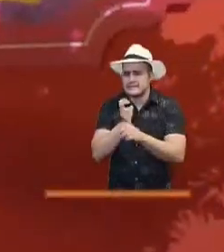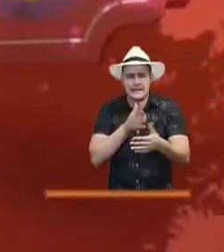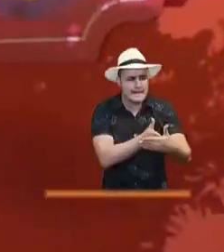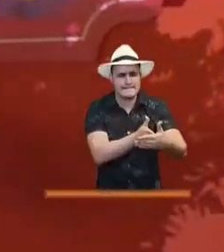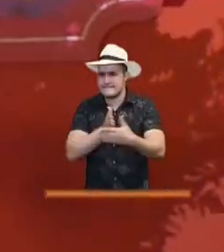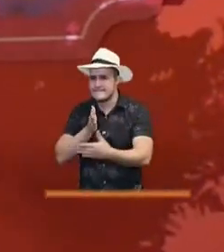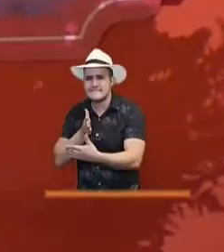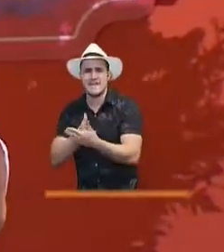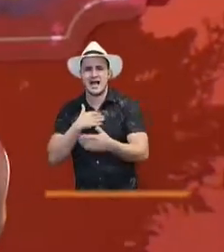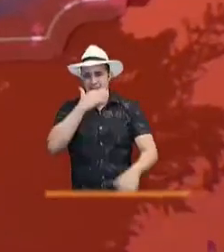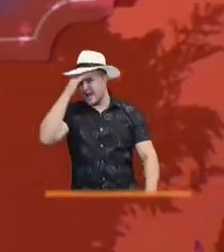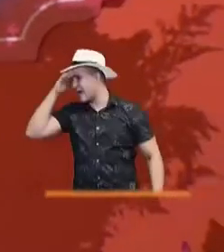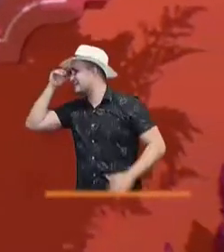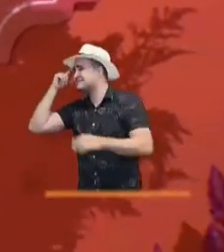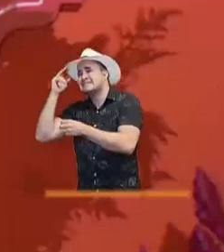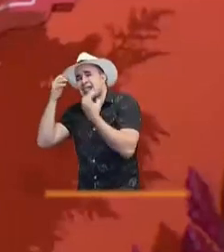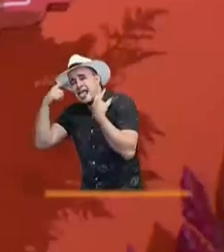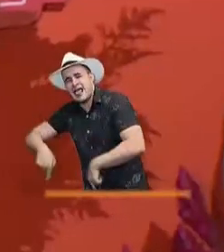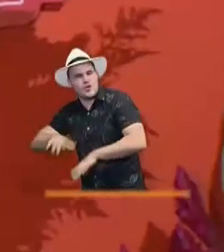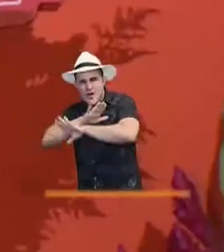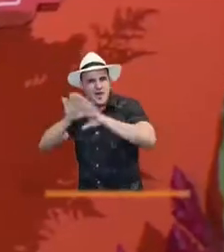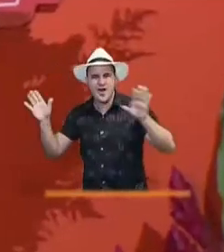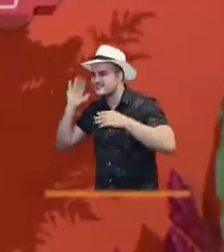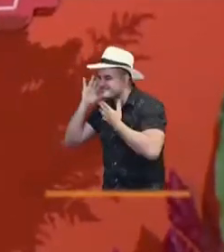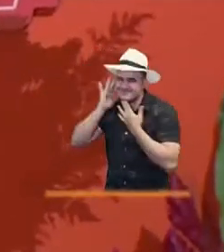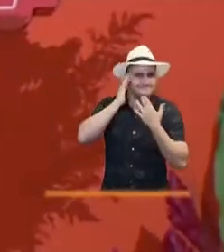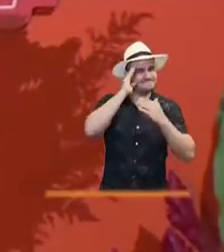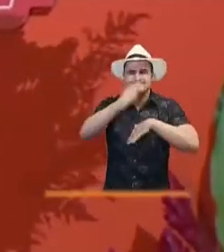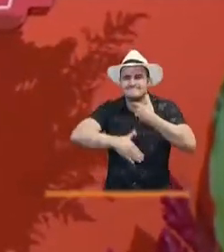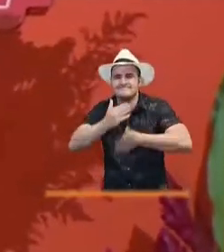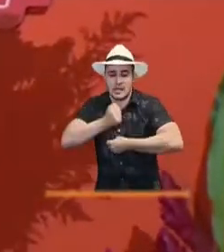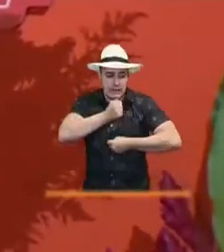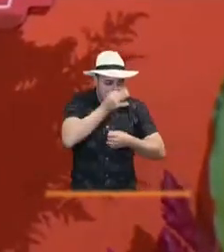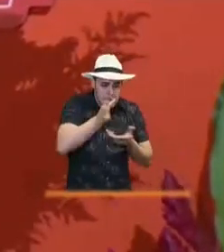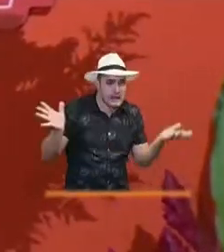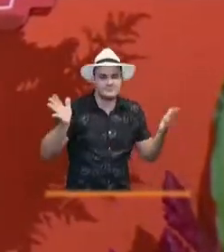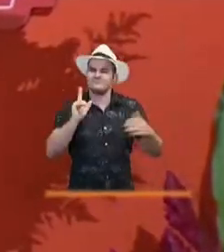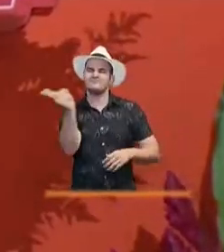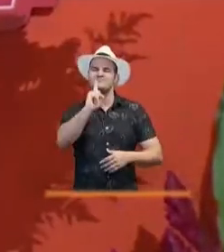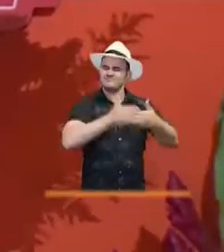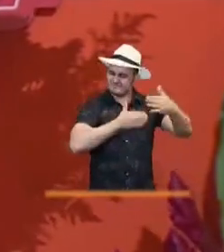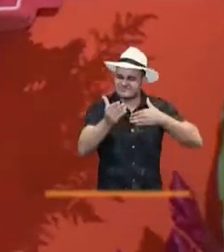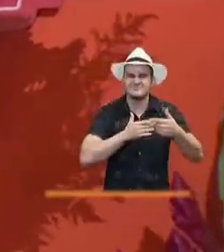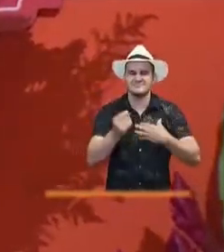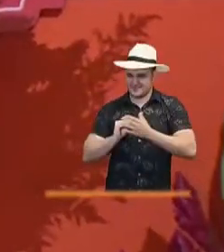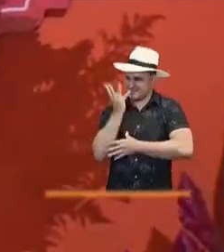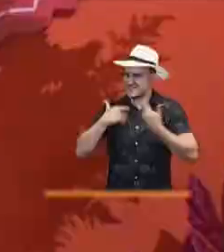nunca miremos atrás. Nos quedamos sin trabajo, pero sin